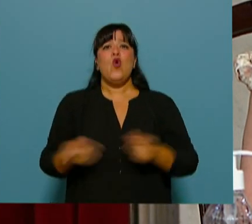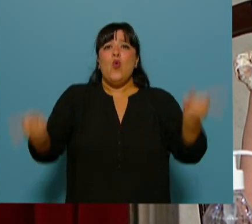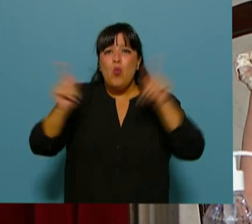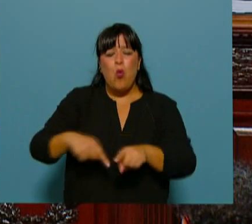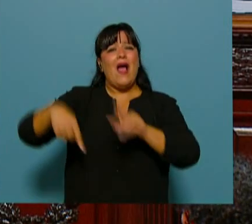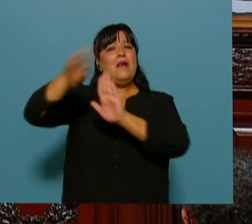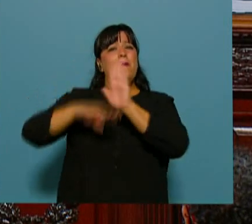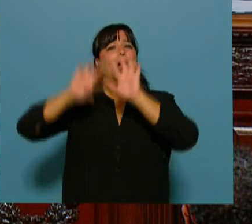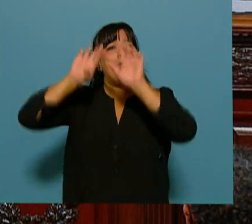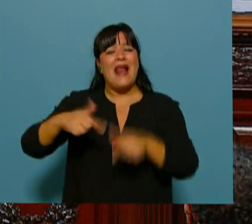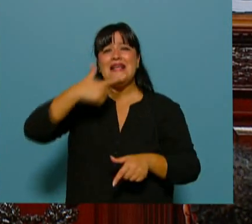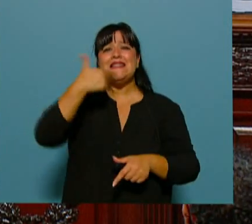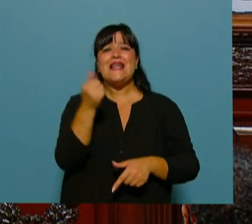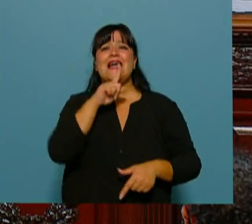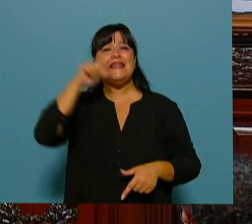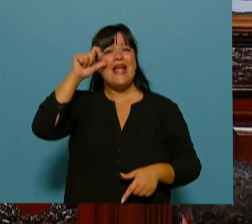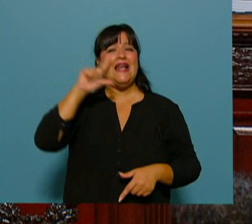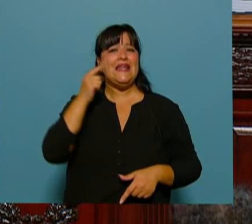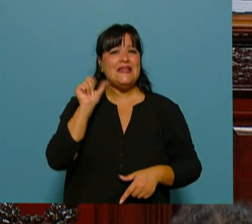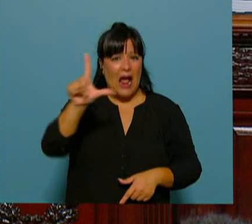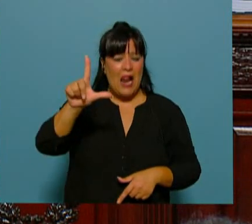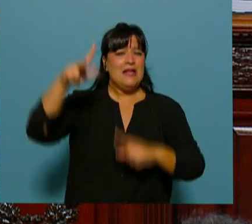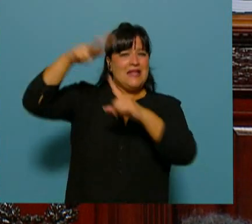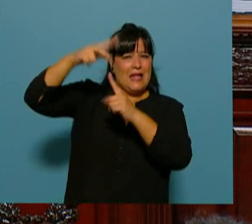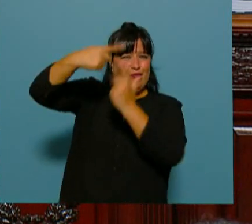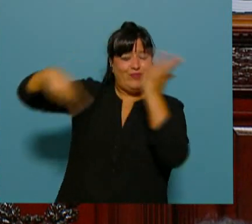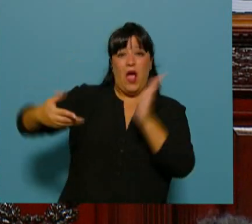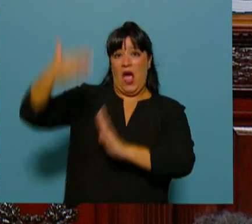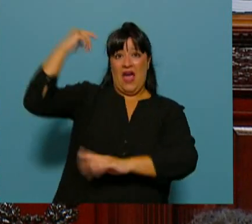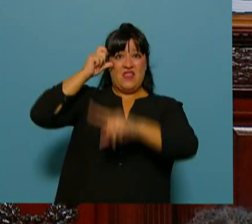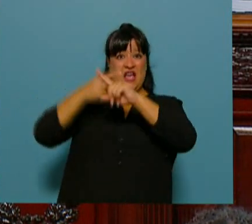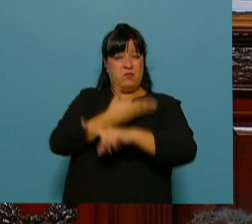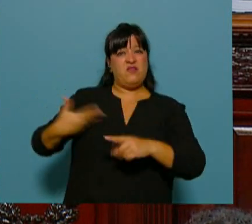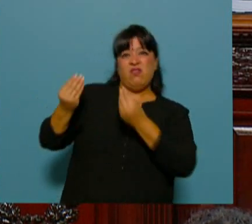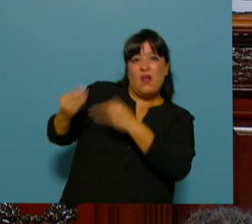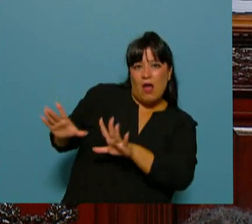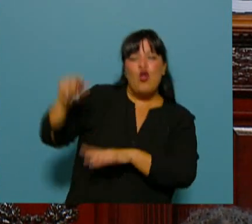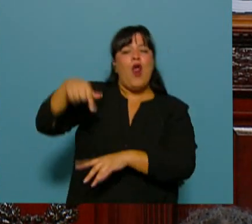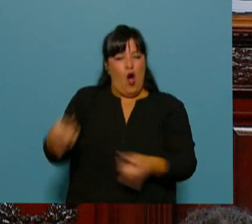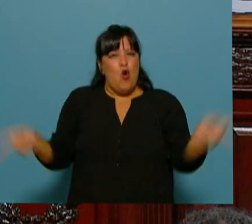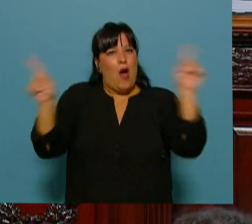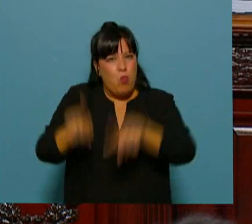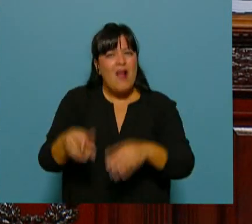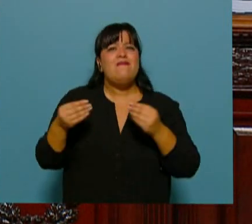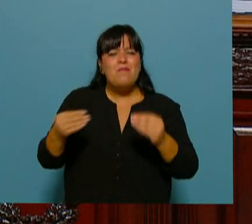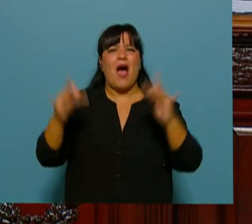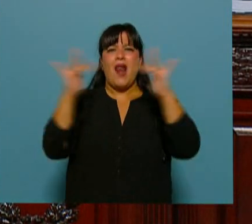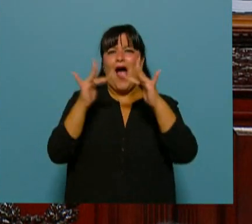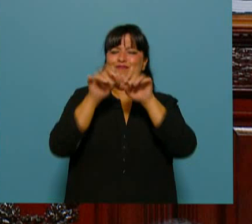plan satelital, que fue abandonado durante la gestión anterior, para conectar más a los argentinos y a las